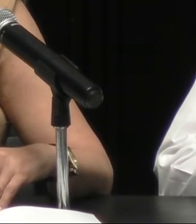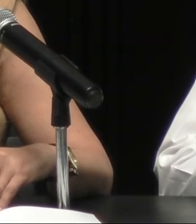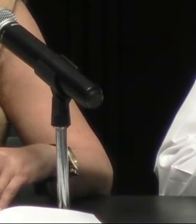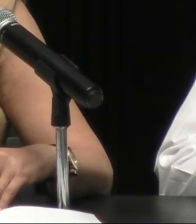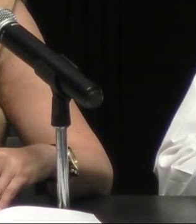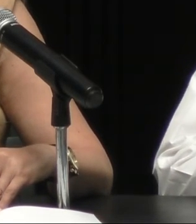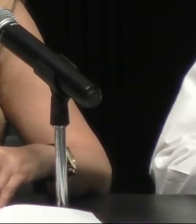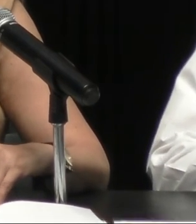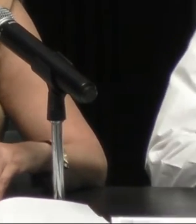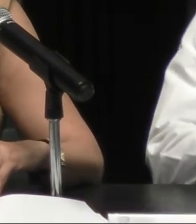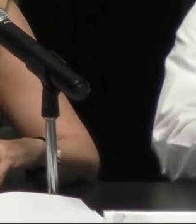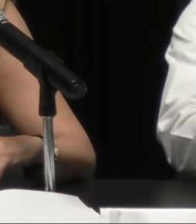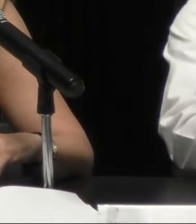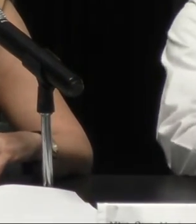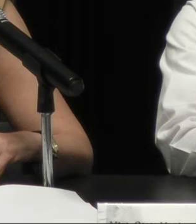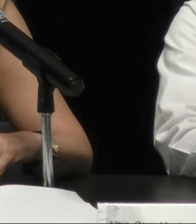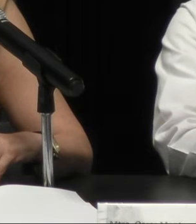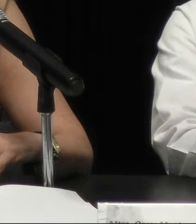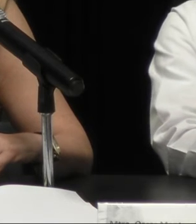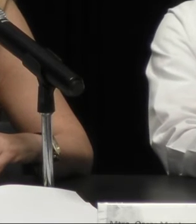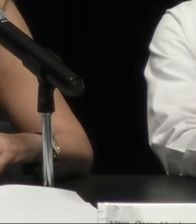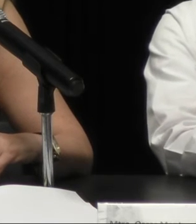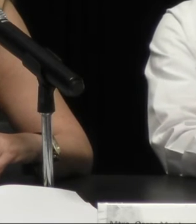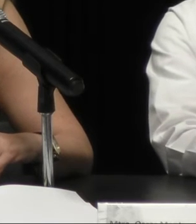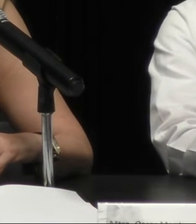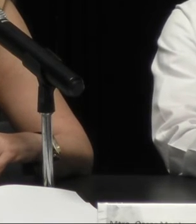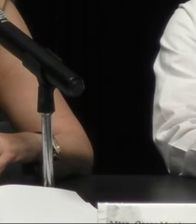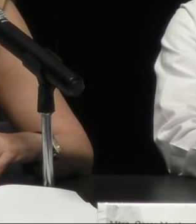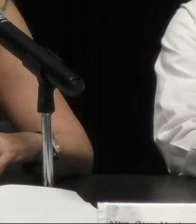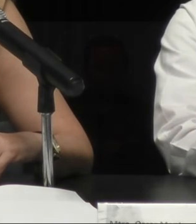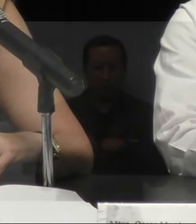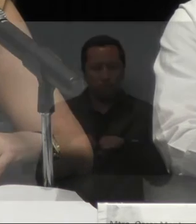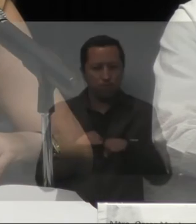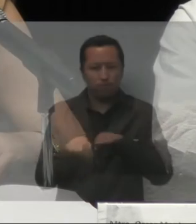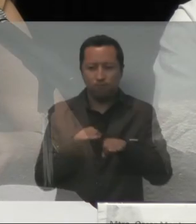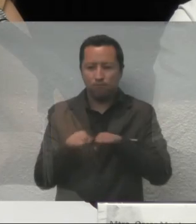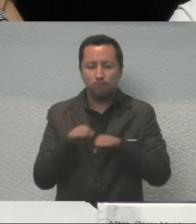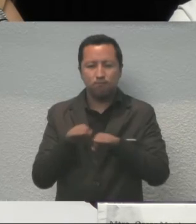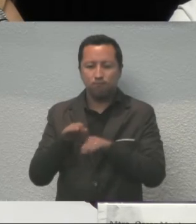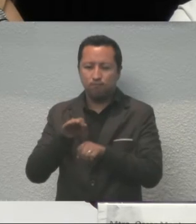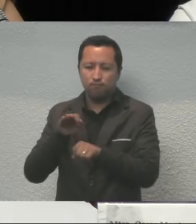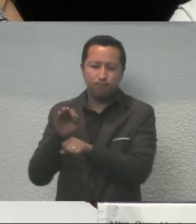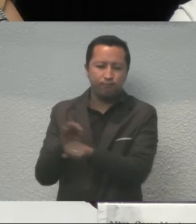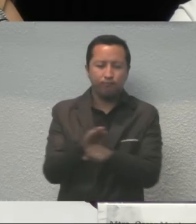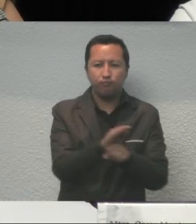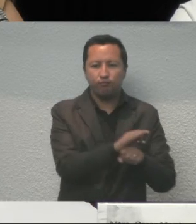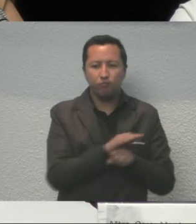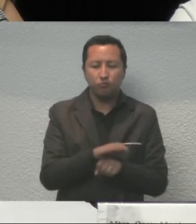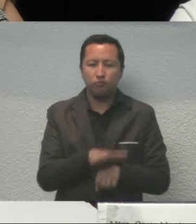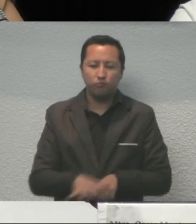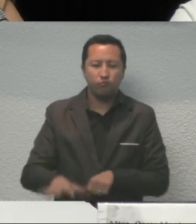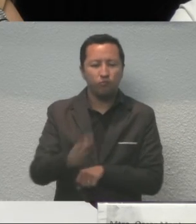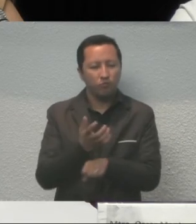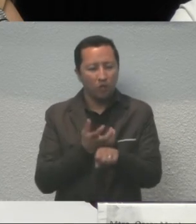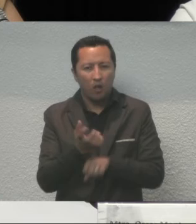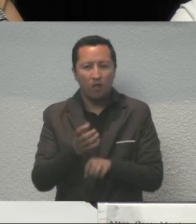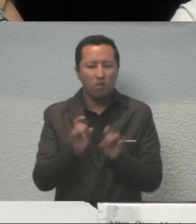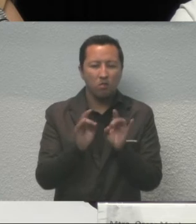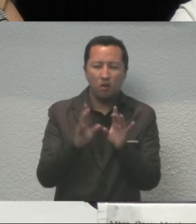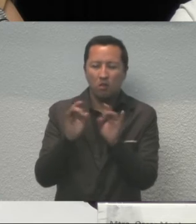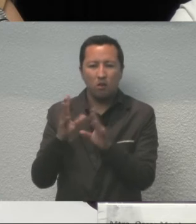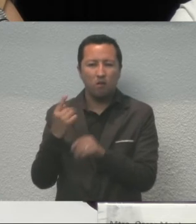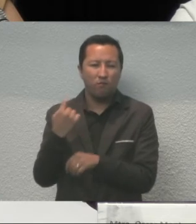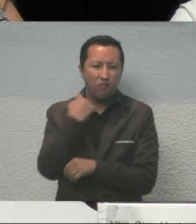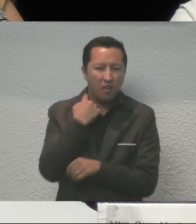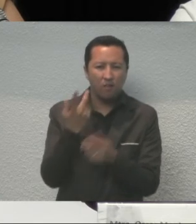colectiva con la que podemos trabajar para contribuir a un Estado donde la investigación de los delitos y la procuración